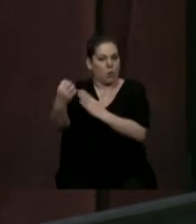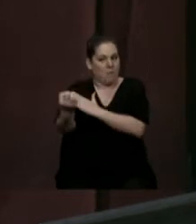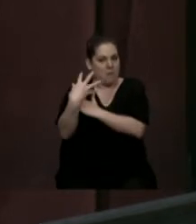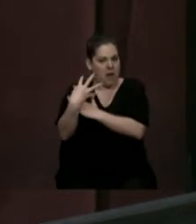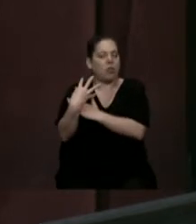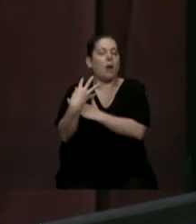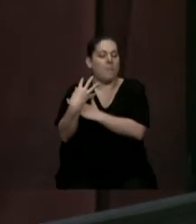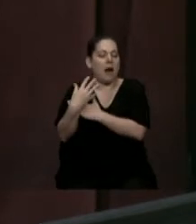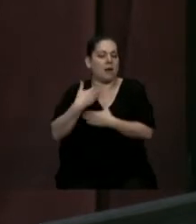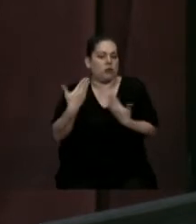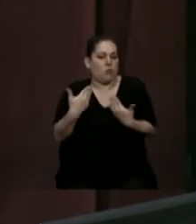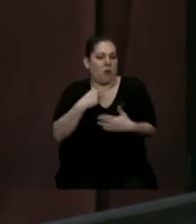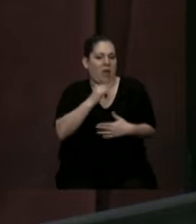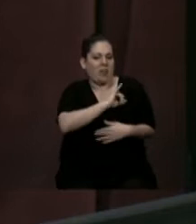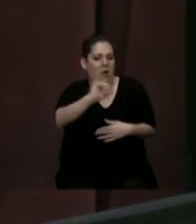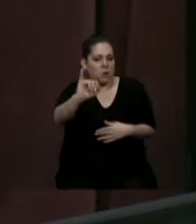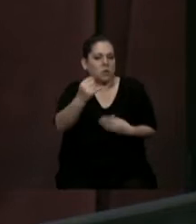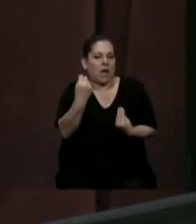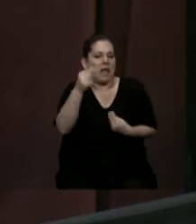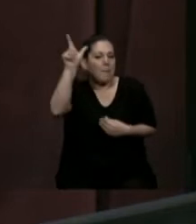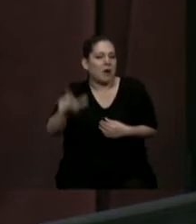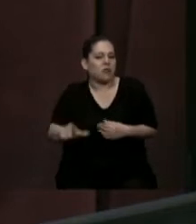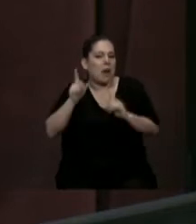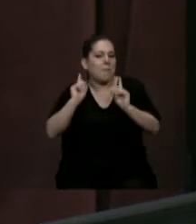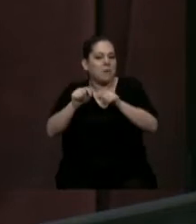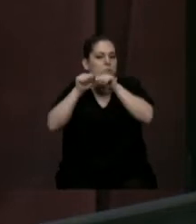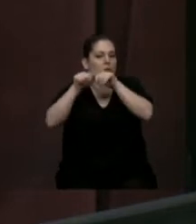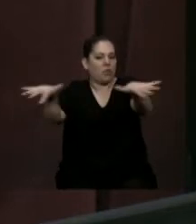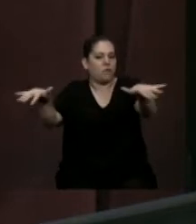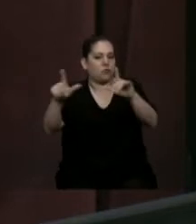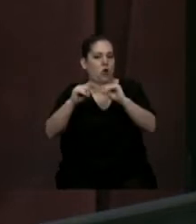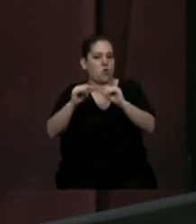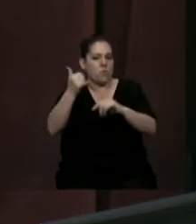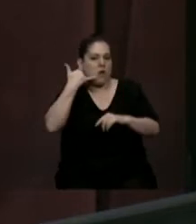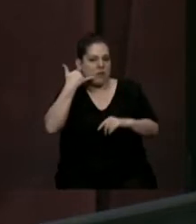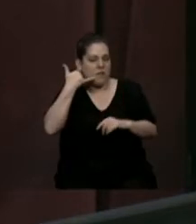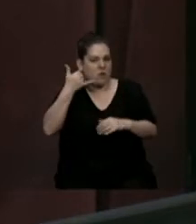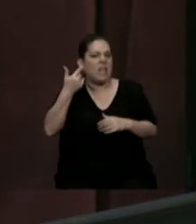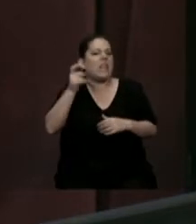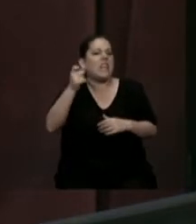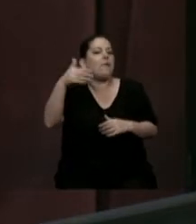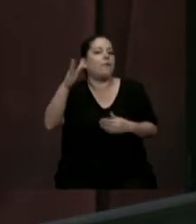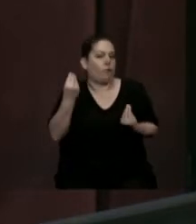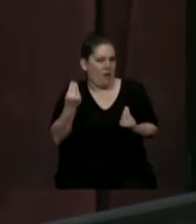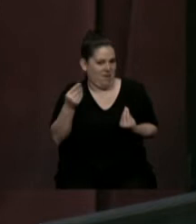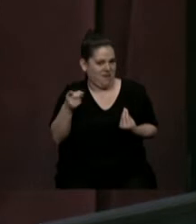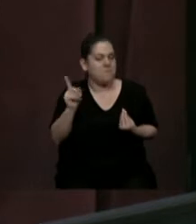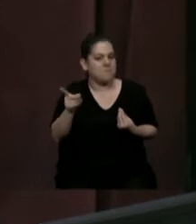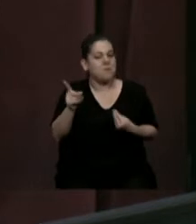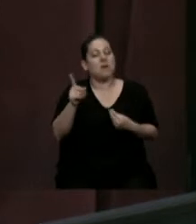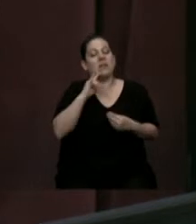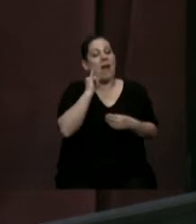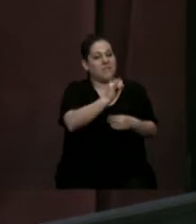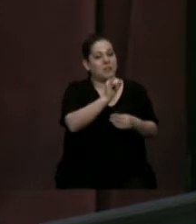polémica sesión. Él lo dijo durante la sesión, ya cuando se había retirado el interbloque de Juntos por el Cambio, dijo